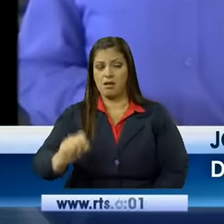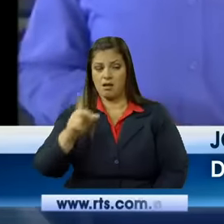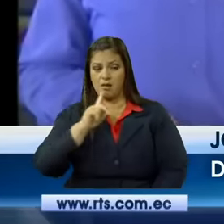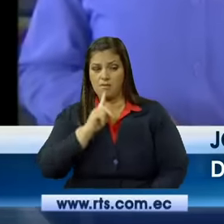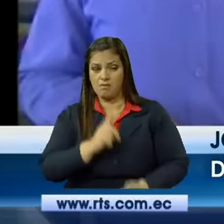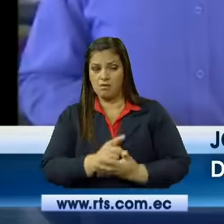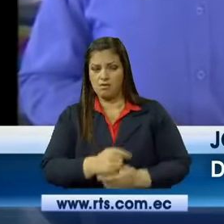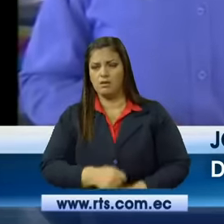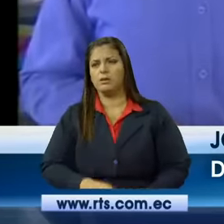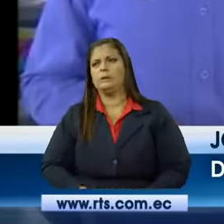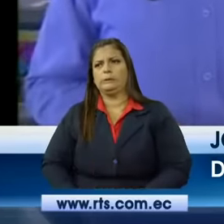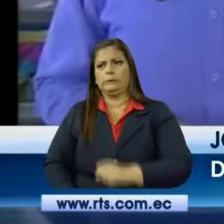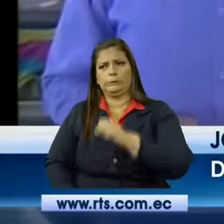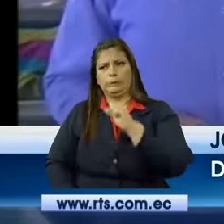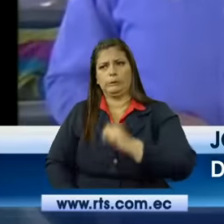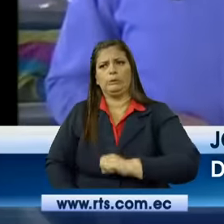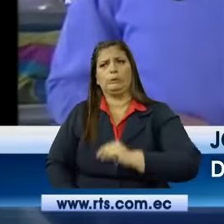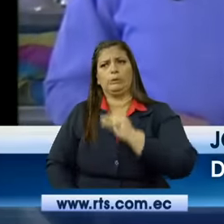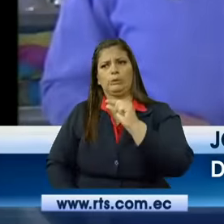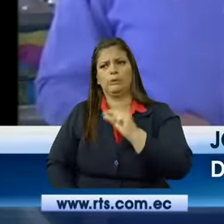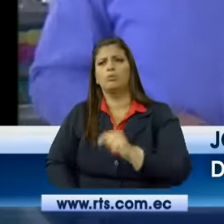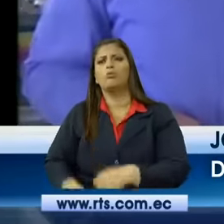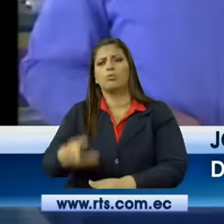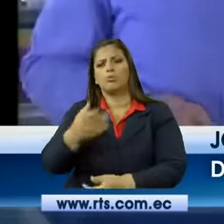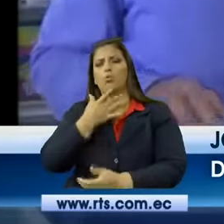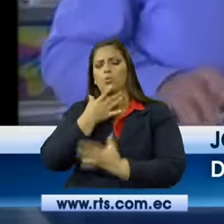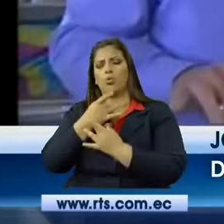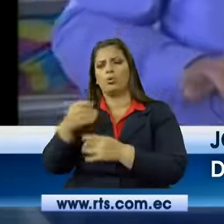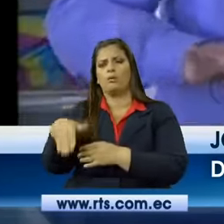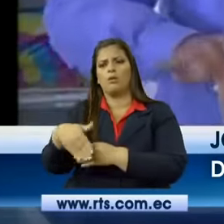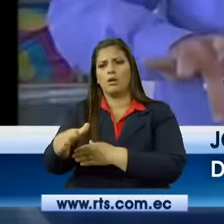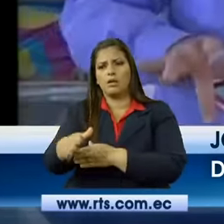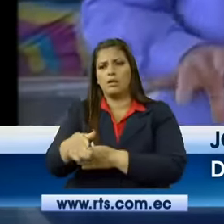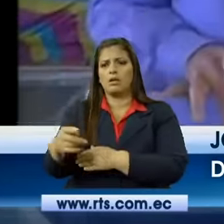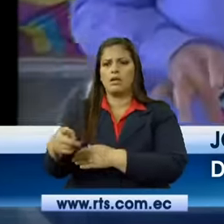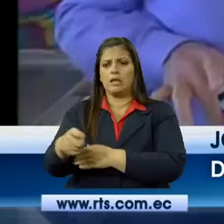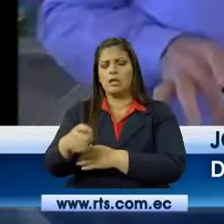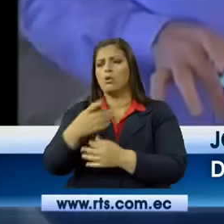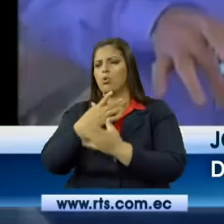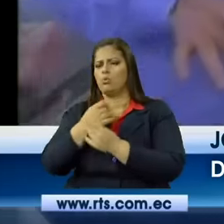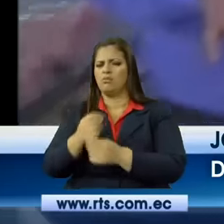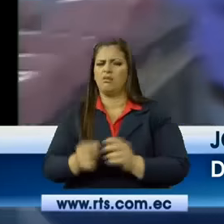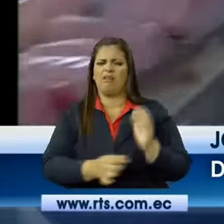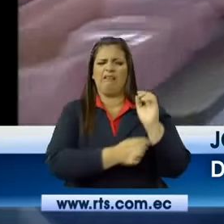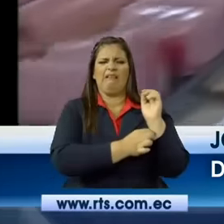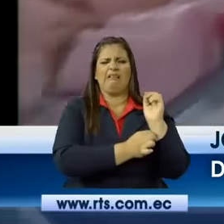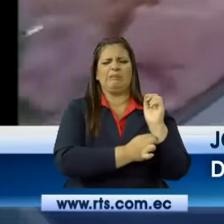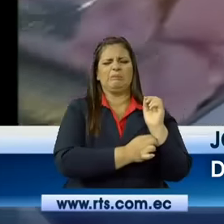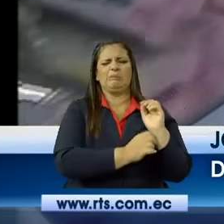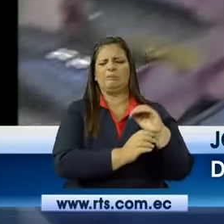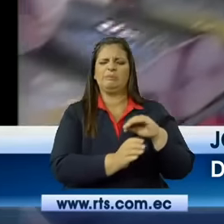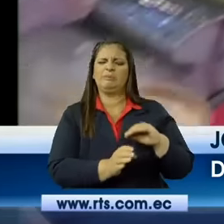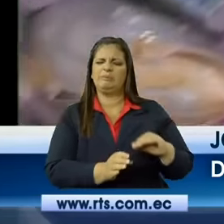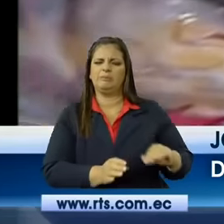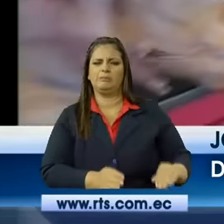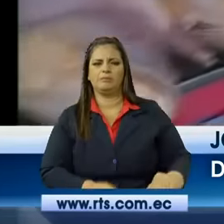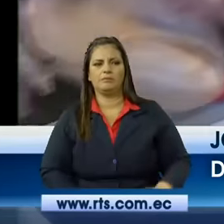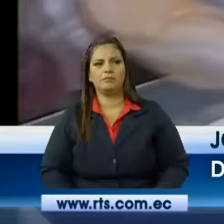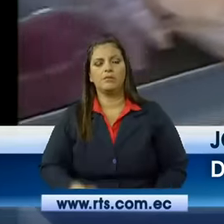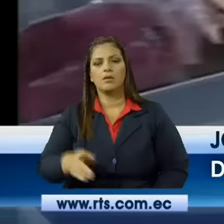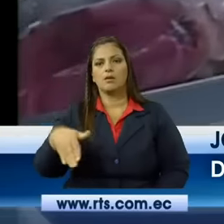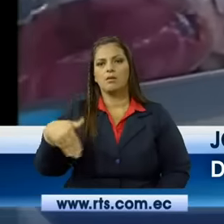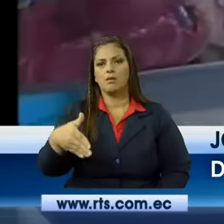para uno. Prefiero comer marisco que carne. Por supuesto. ¿A cómo está la libra de picudo? La libra de